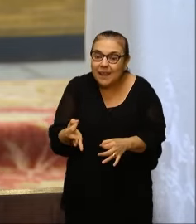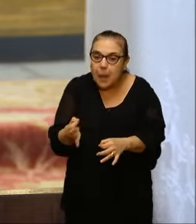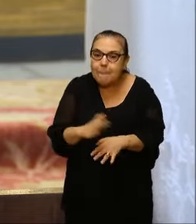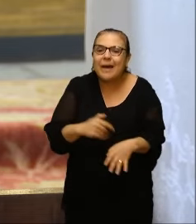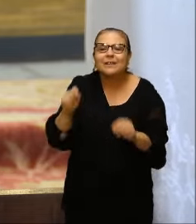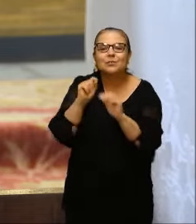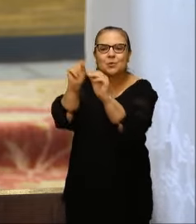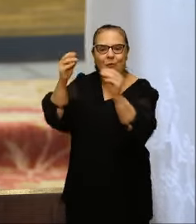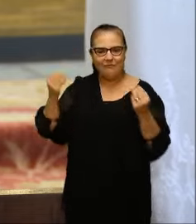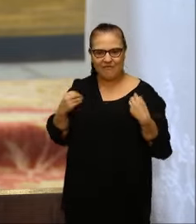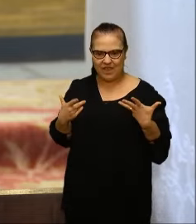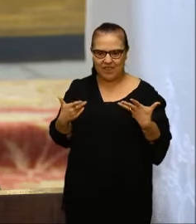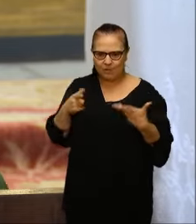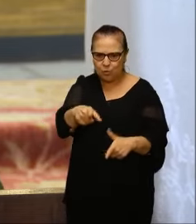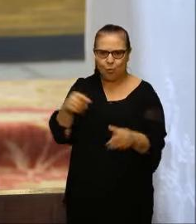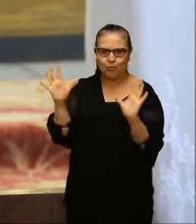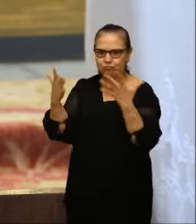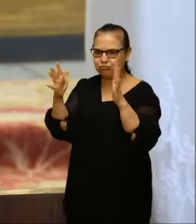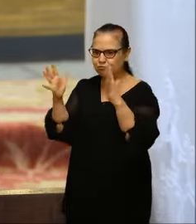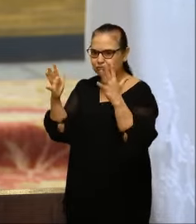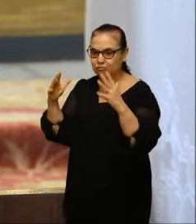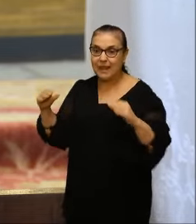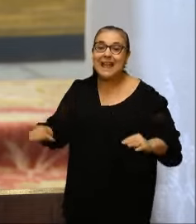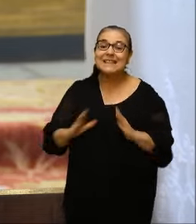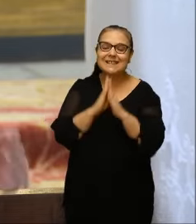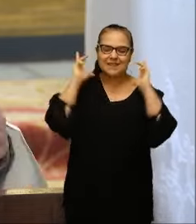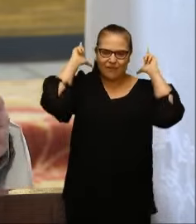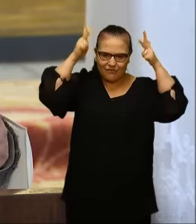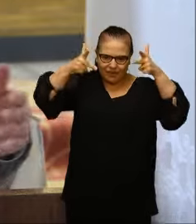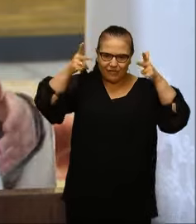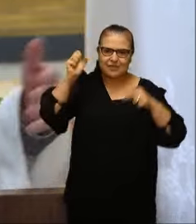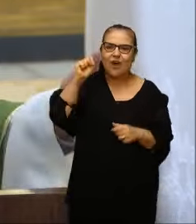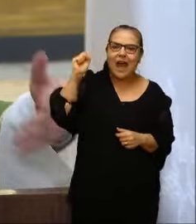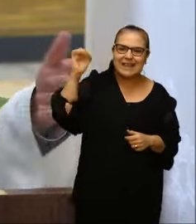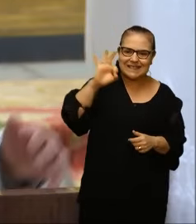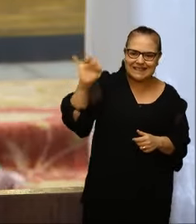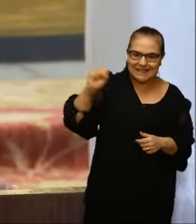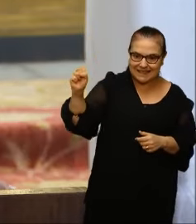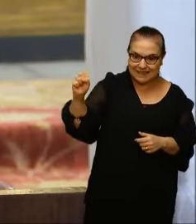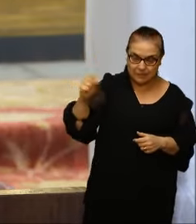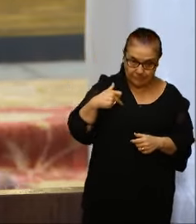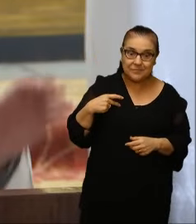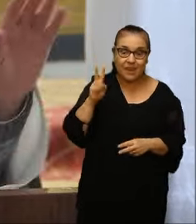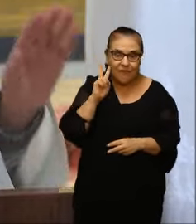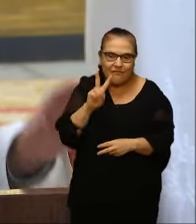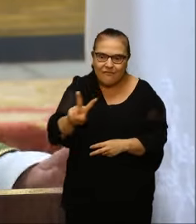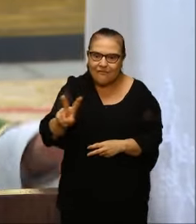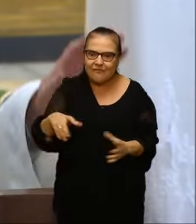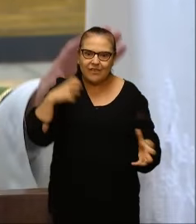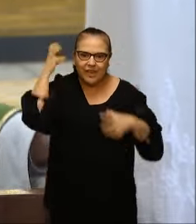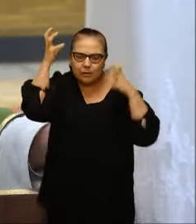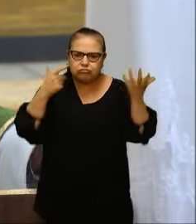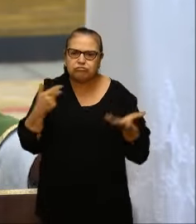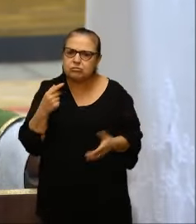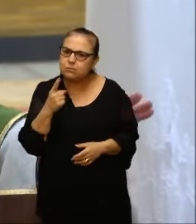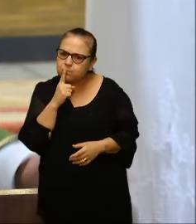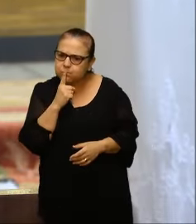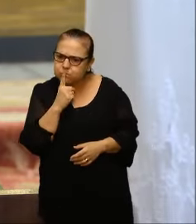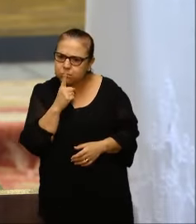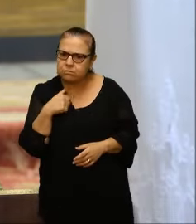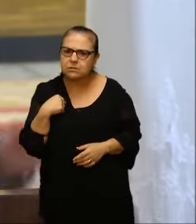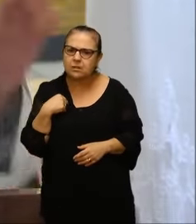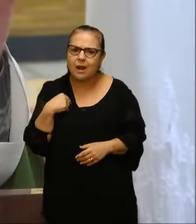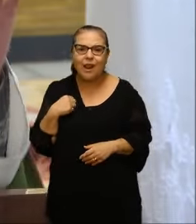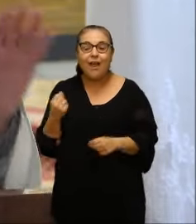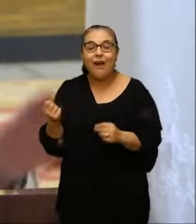vida. Mira, Francisco de Asís, cada vez que veía a las criaturas, le decía, sí, sí, callad. Tocaba las flores y